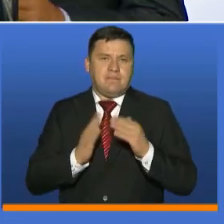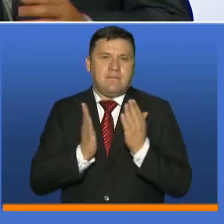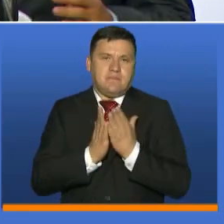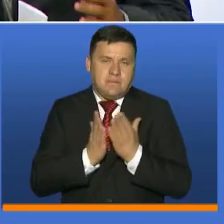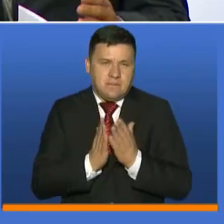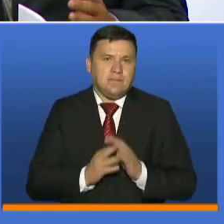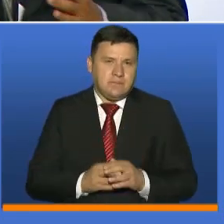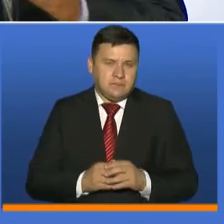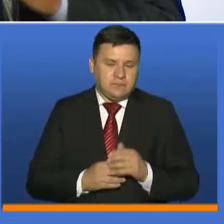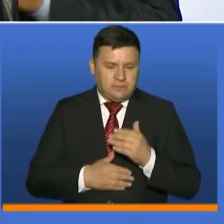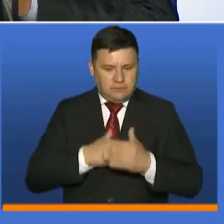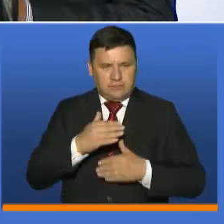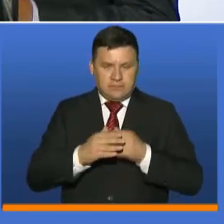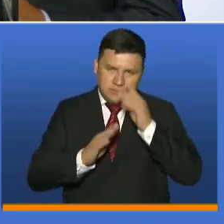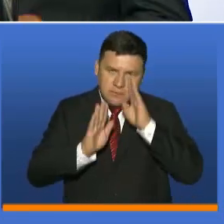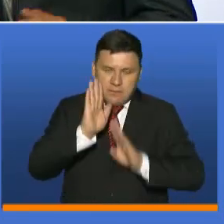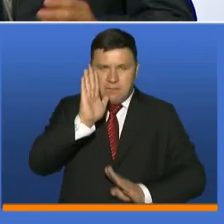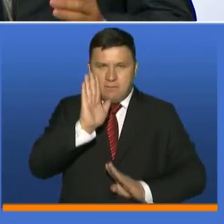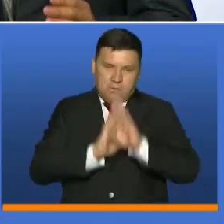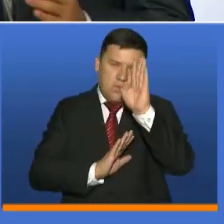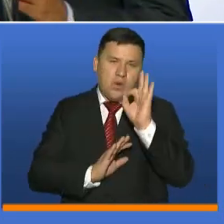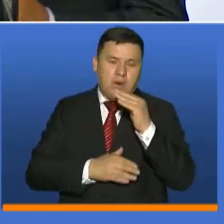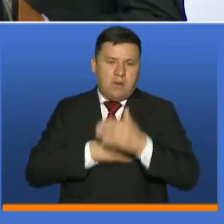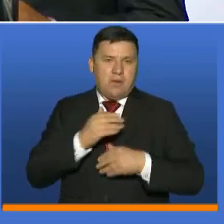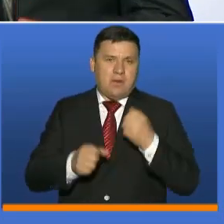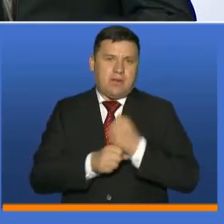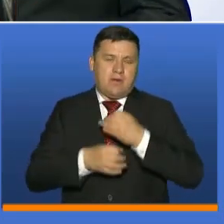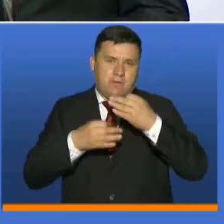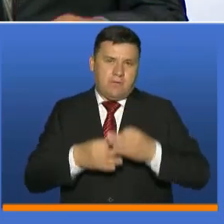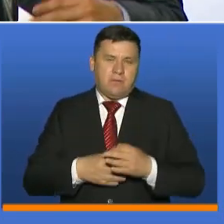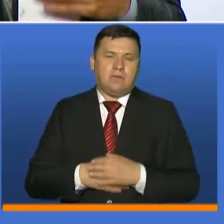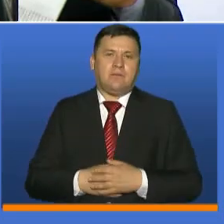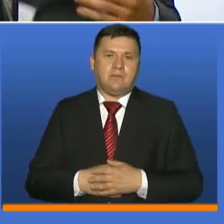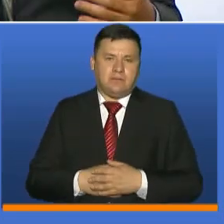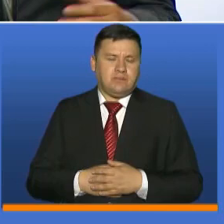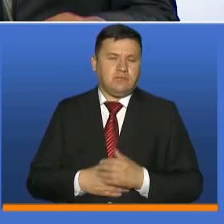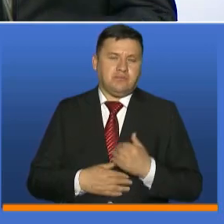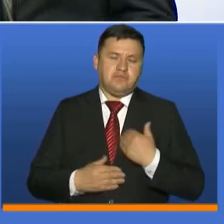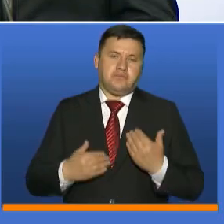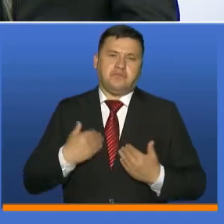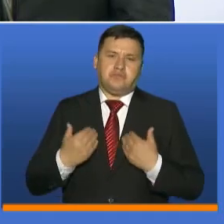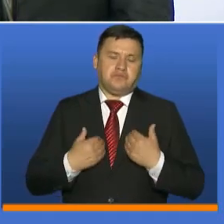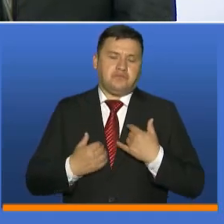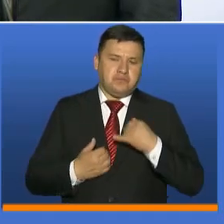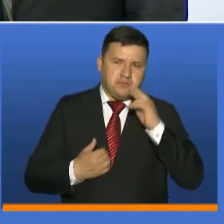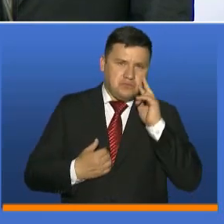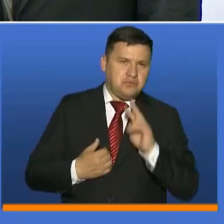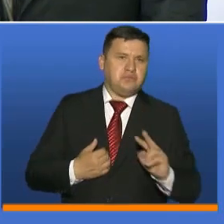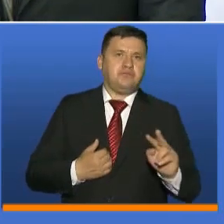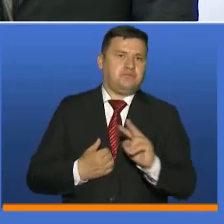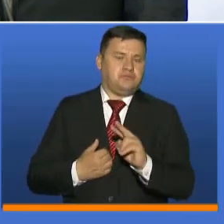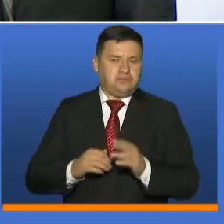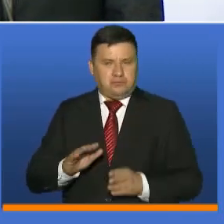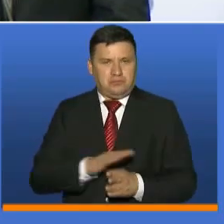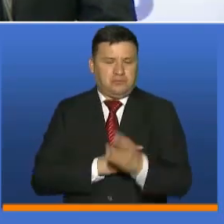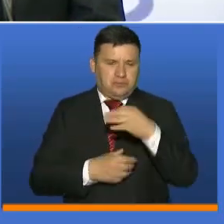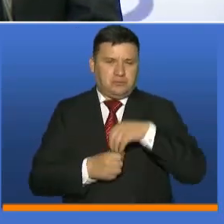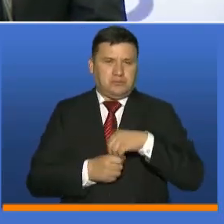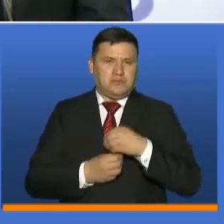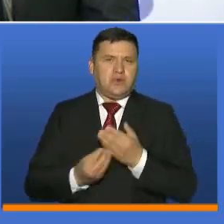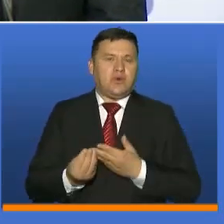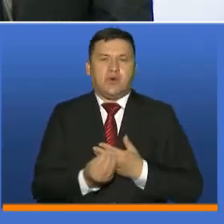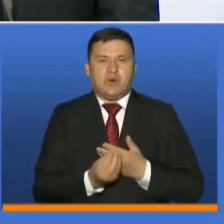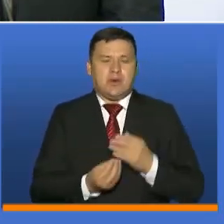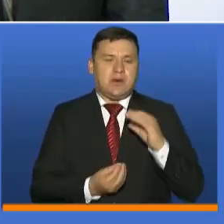educativo, o a un proceso de emprendimiento, o a un empleo formal. Estamos muy contentos de haber podido estar con la